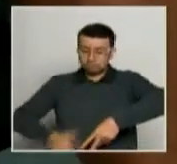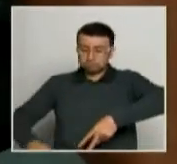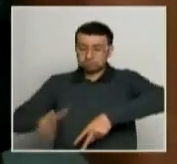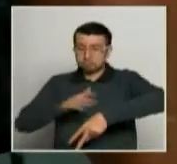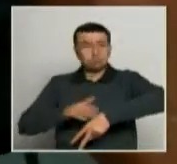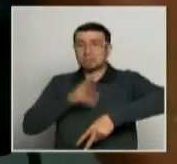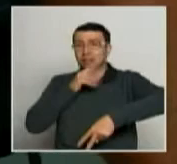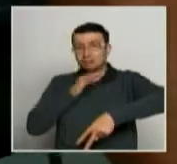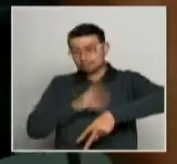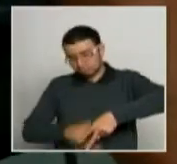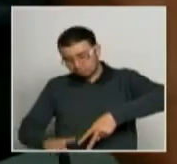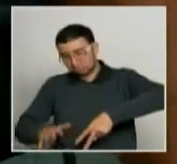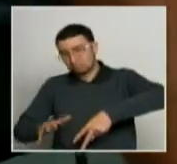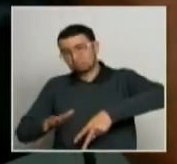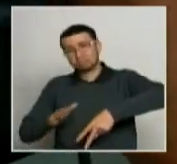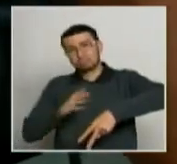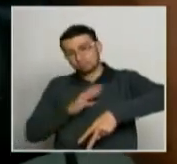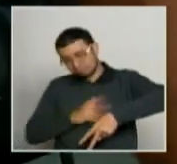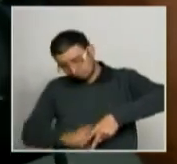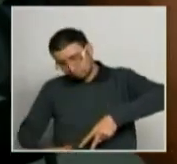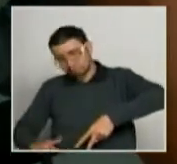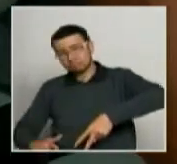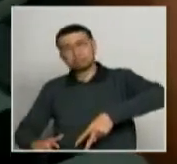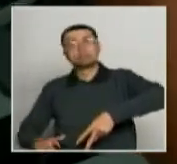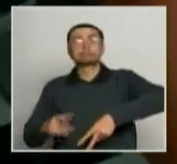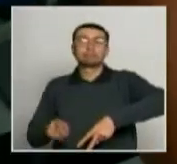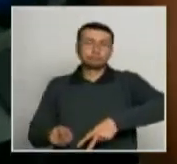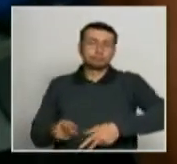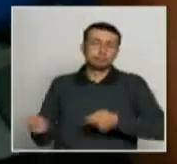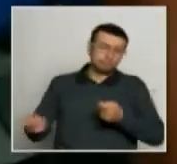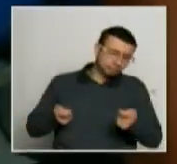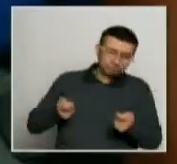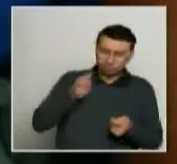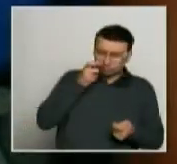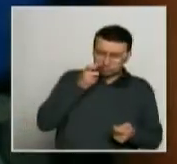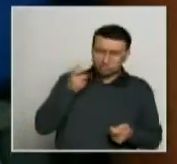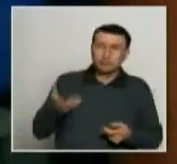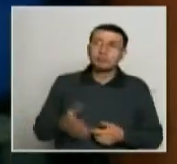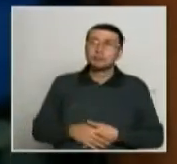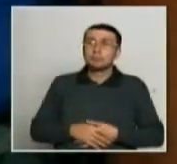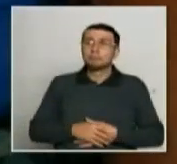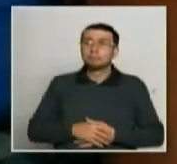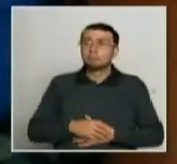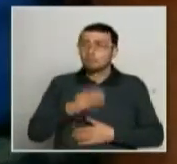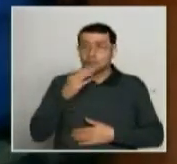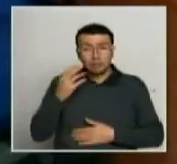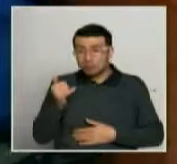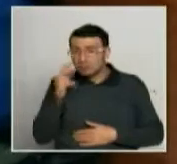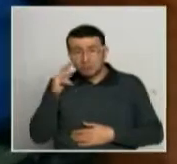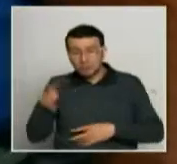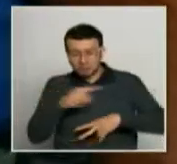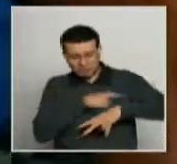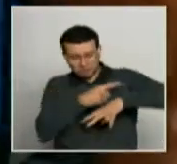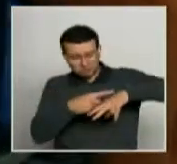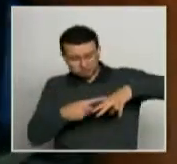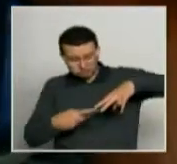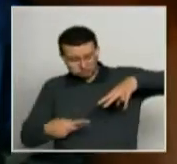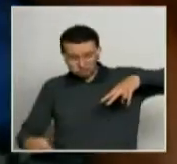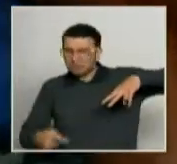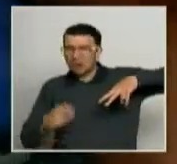orientar. Por otra parte, no vemos ninguna varice gruesa ni